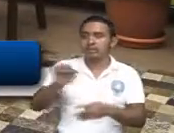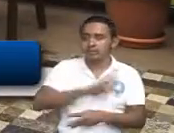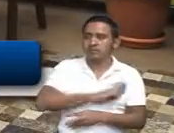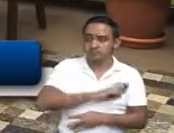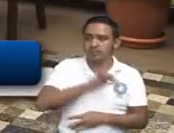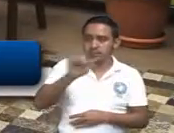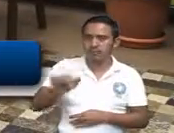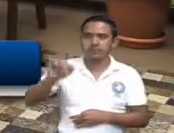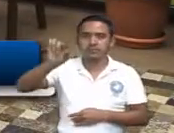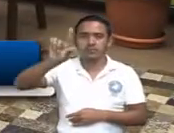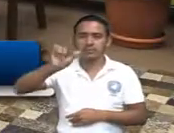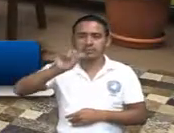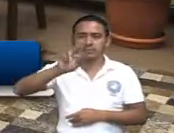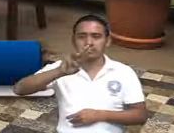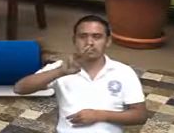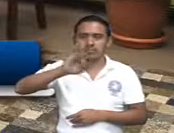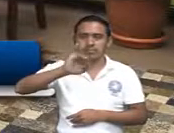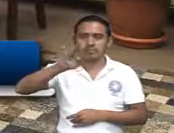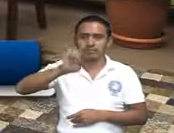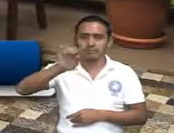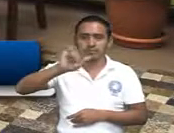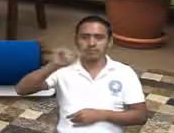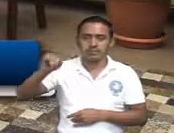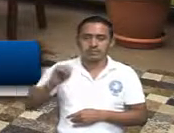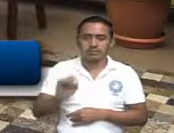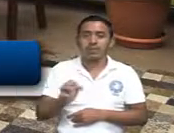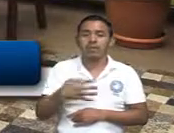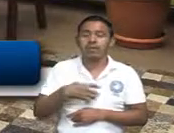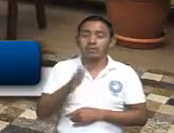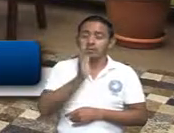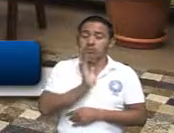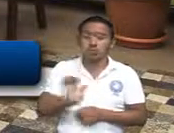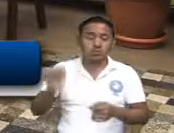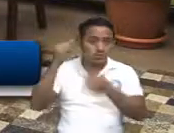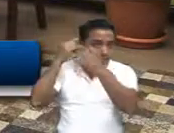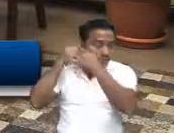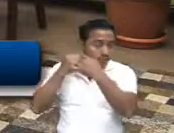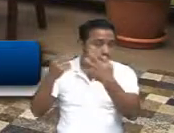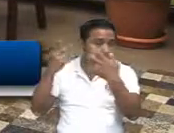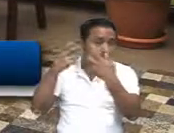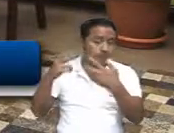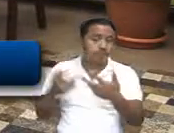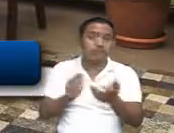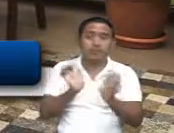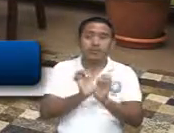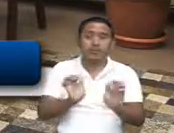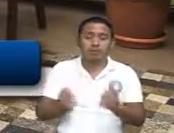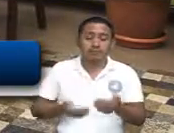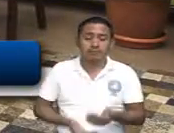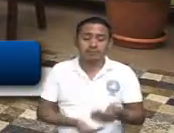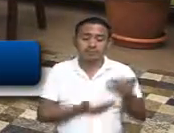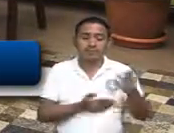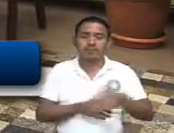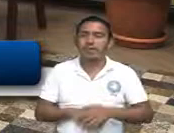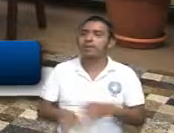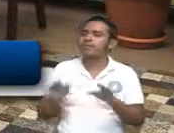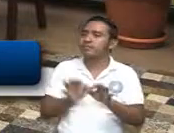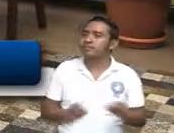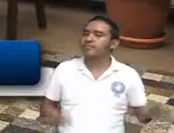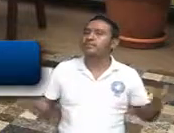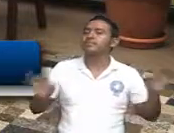el tamizaje de la audición a los a los recién nacidos e importantes y es importante esto entonces